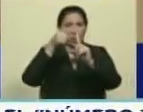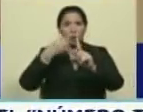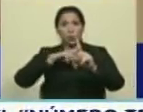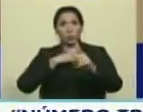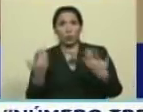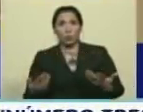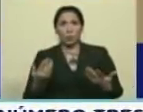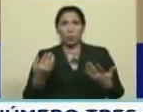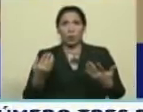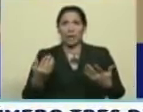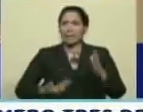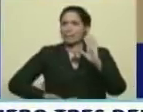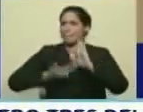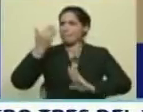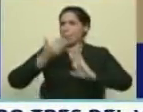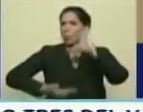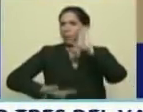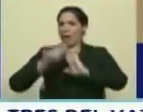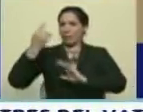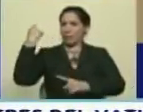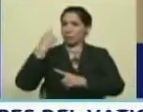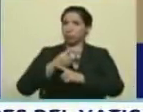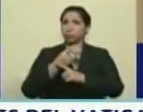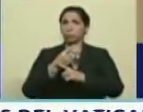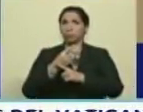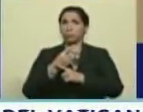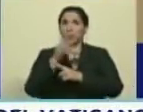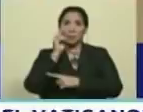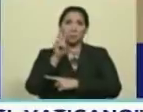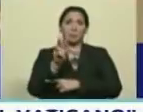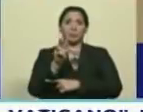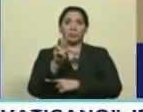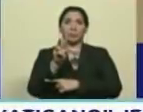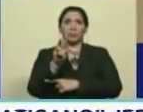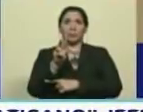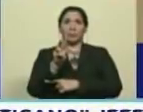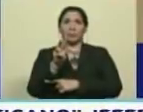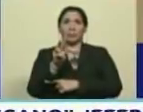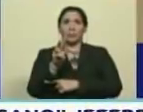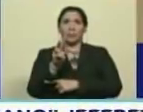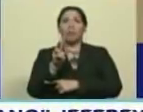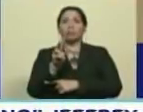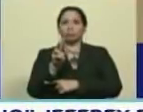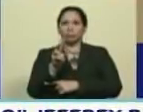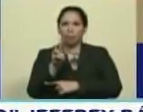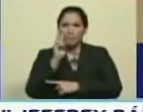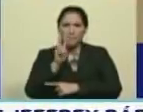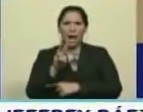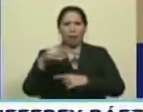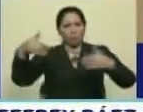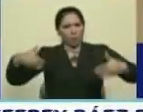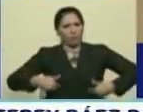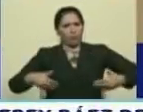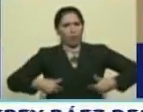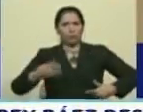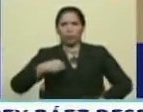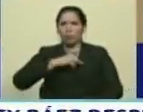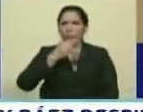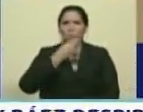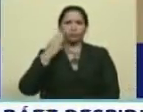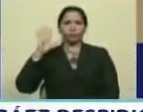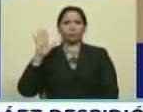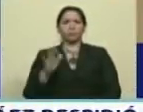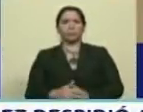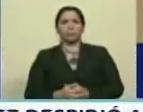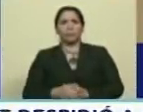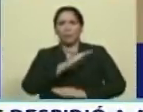es importante que redoblemos nuestros esfuerzos, redoblemos nuestros compromisos y